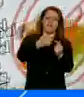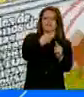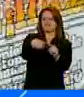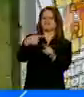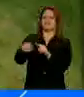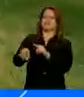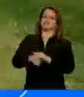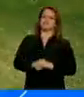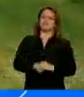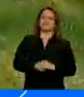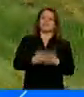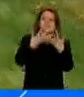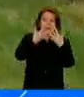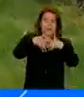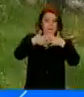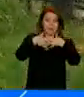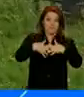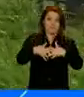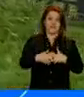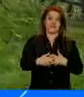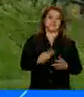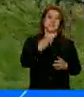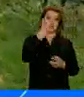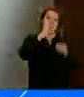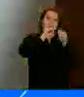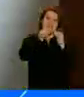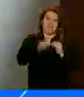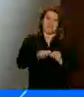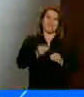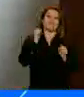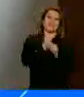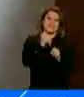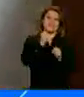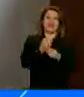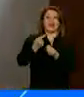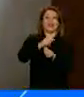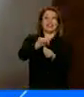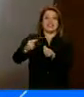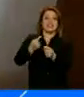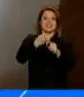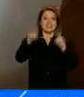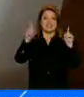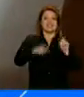fin. La microempresa tiene 2 modelos de funcionamiento en diseños diferentes.